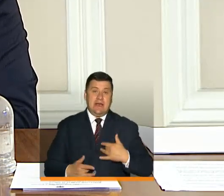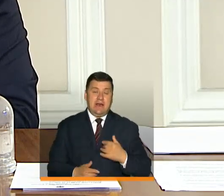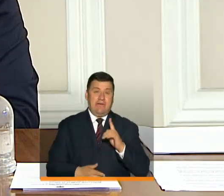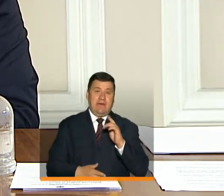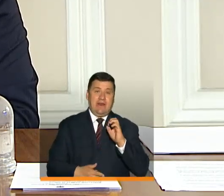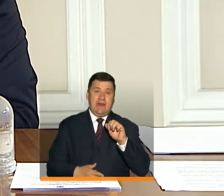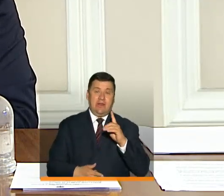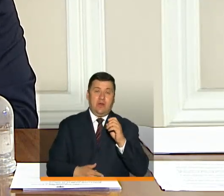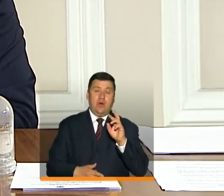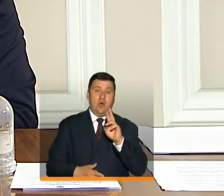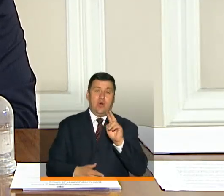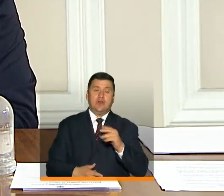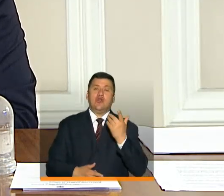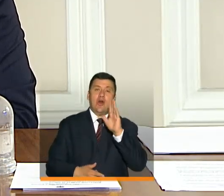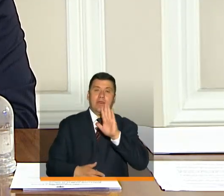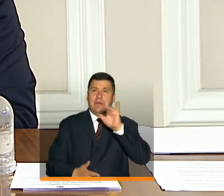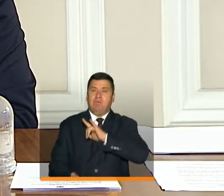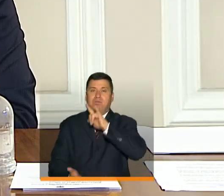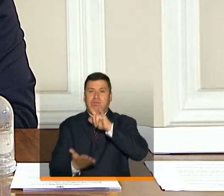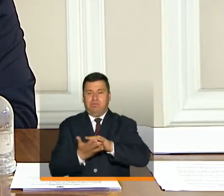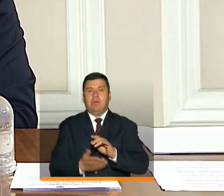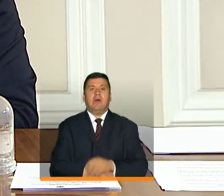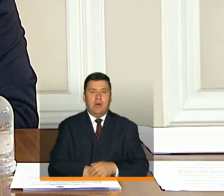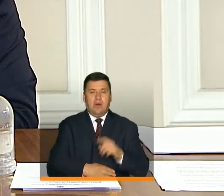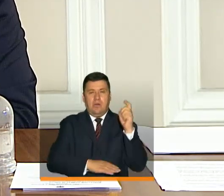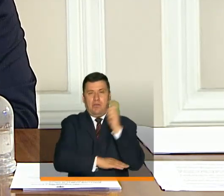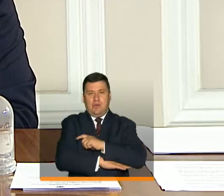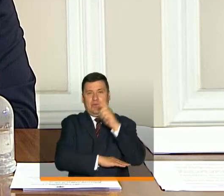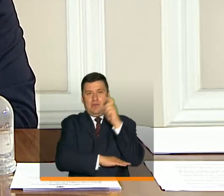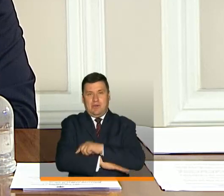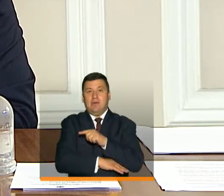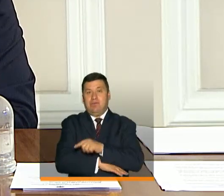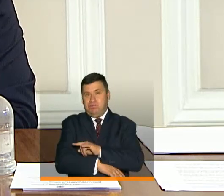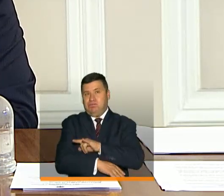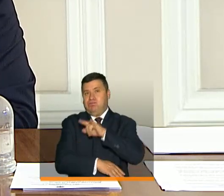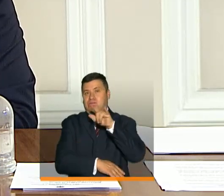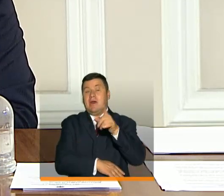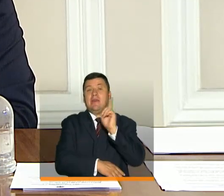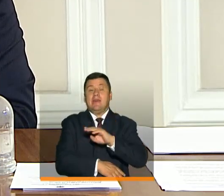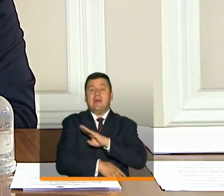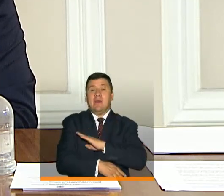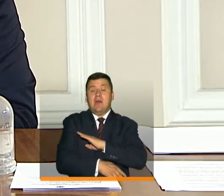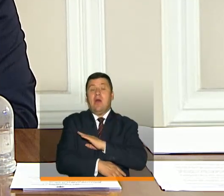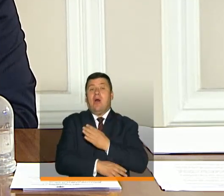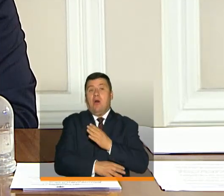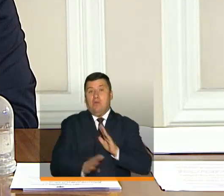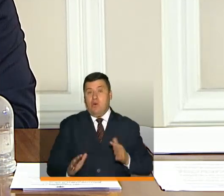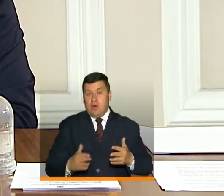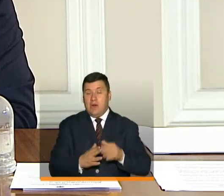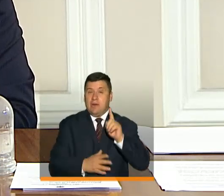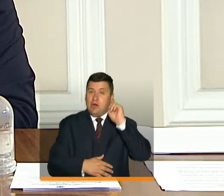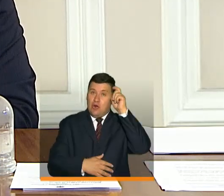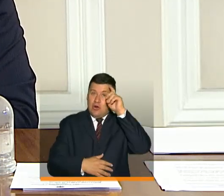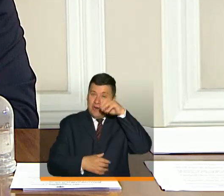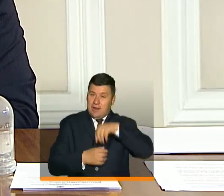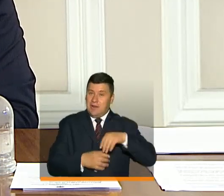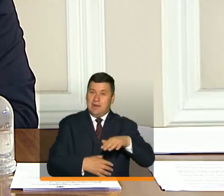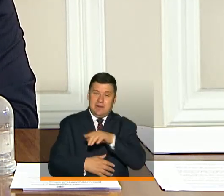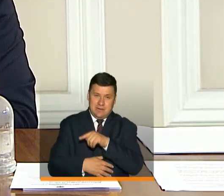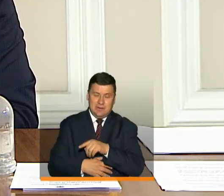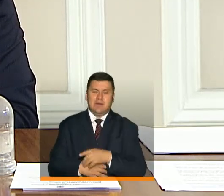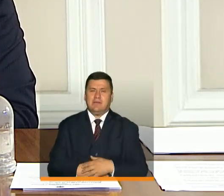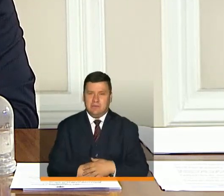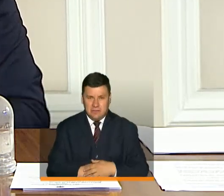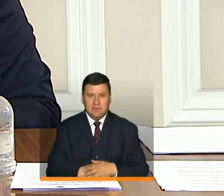Ruiz, estuvo en el departamento del Putumayo. Estuvo no solamente con el alcalde de Mocoa, sino con el señor gobernador, y ellos